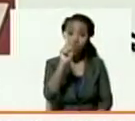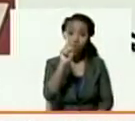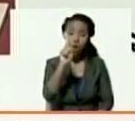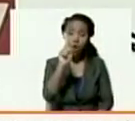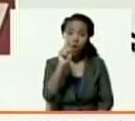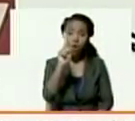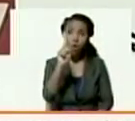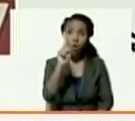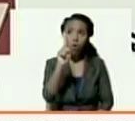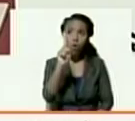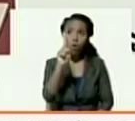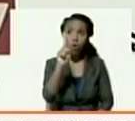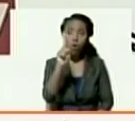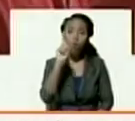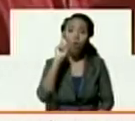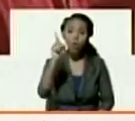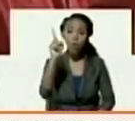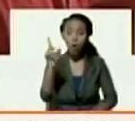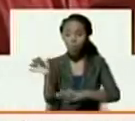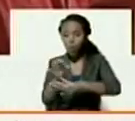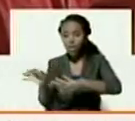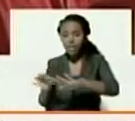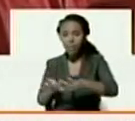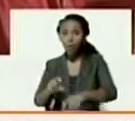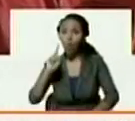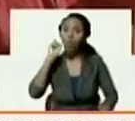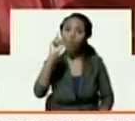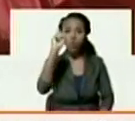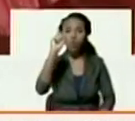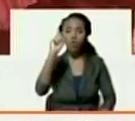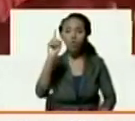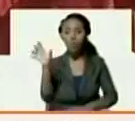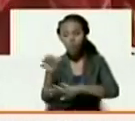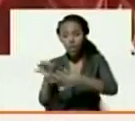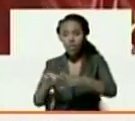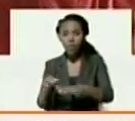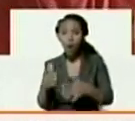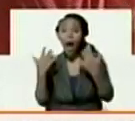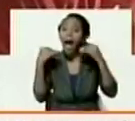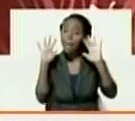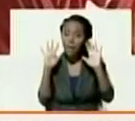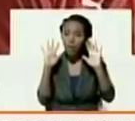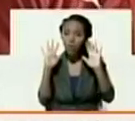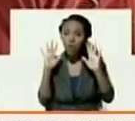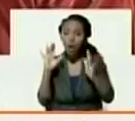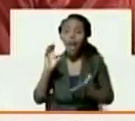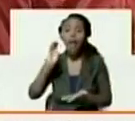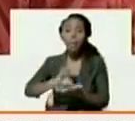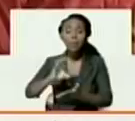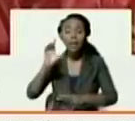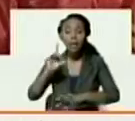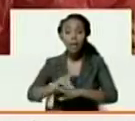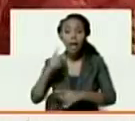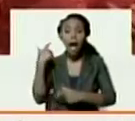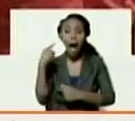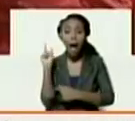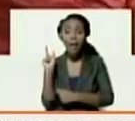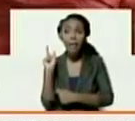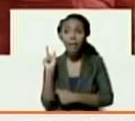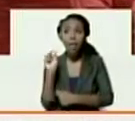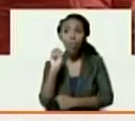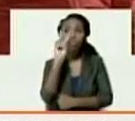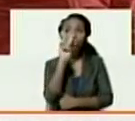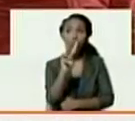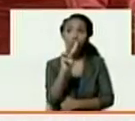uno por municipio, al menos uno por municipio. Las capitales de estado vamos a tener